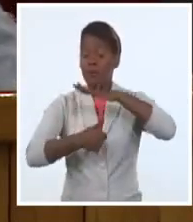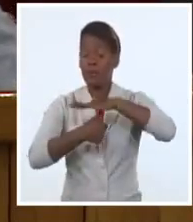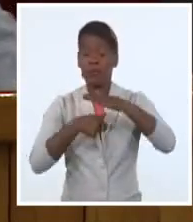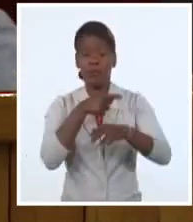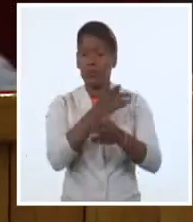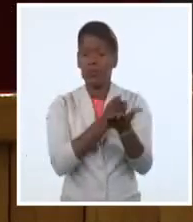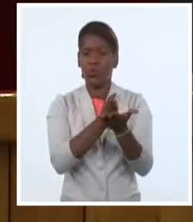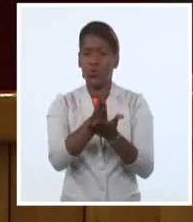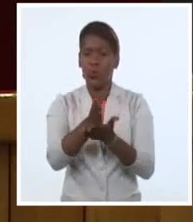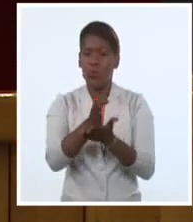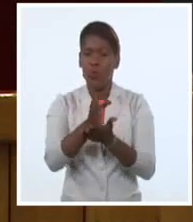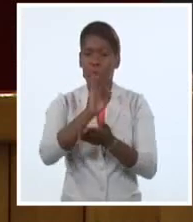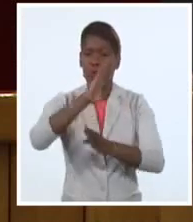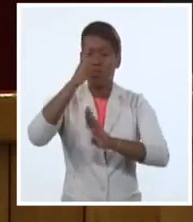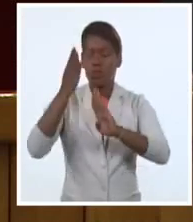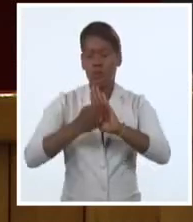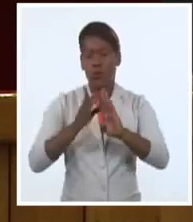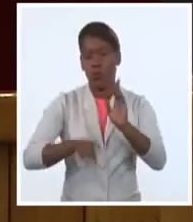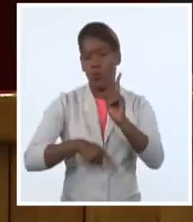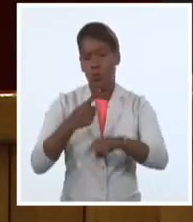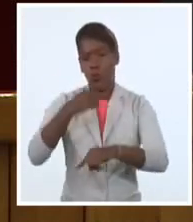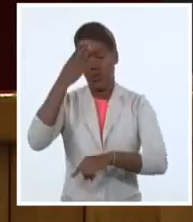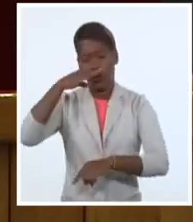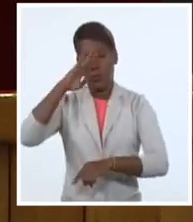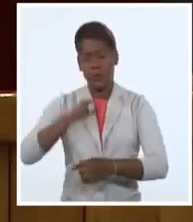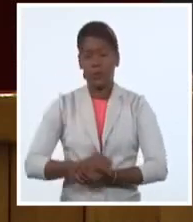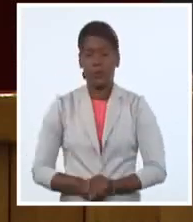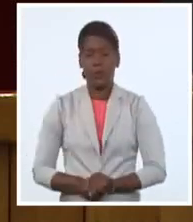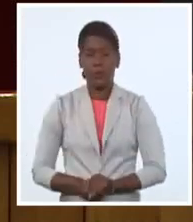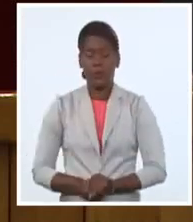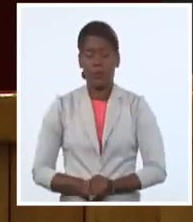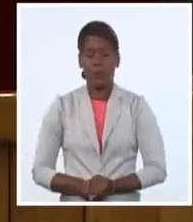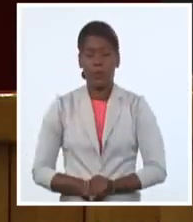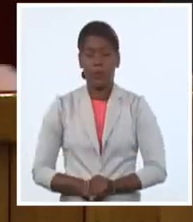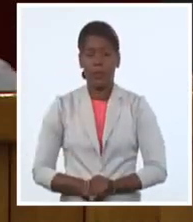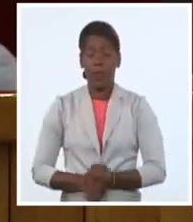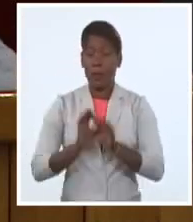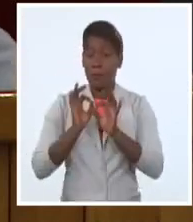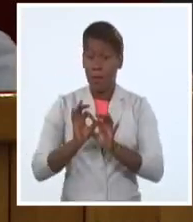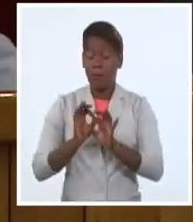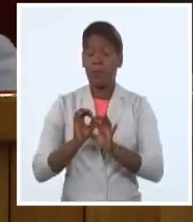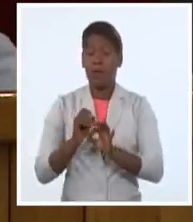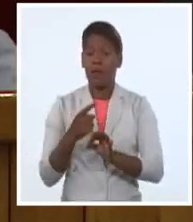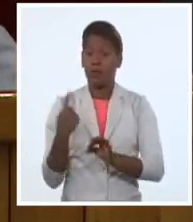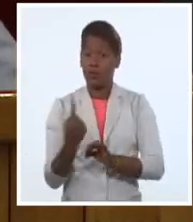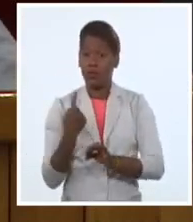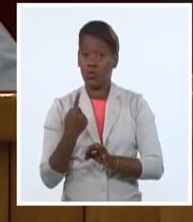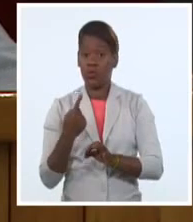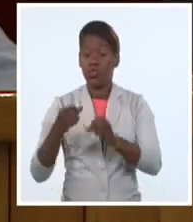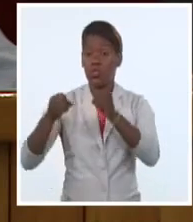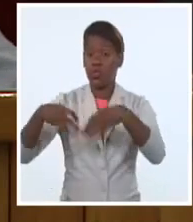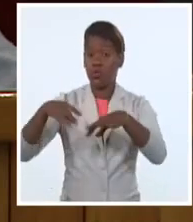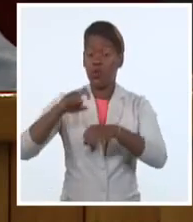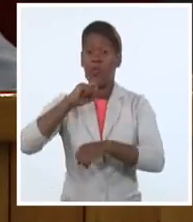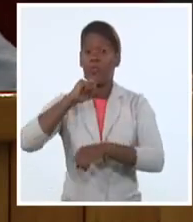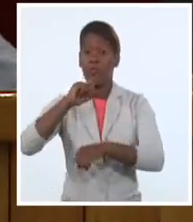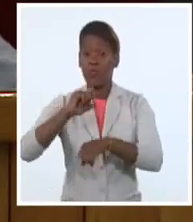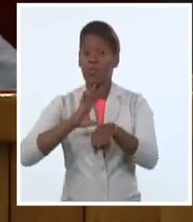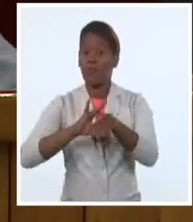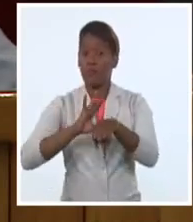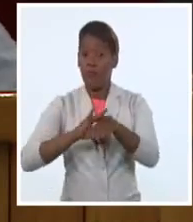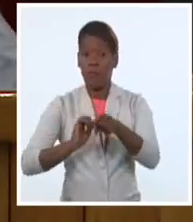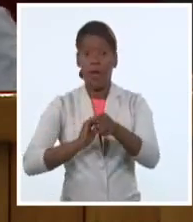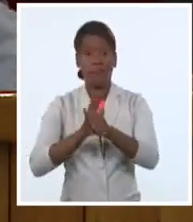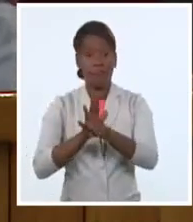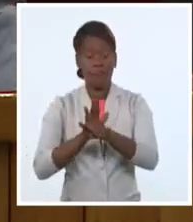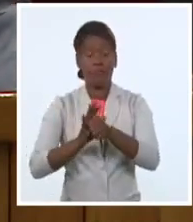de la economía y el enfrentamiento a la crisis mundial provocada por la COVID-19 fue la primera respuesta. Una